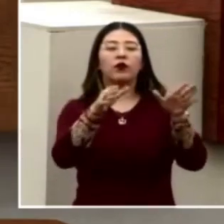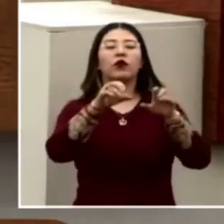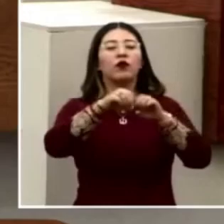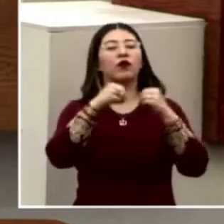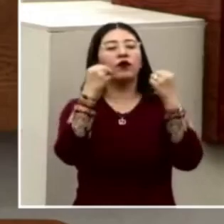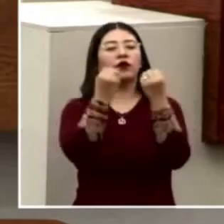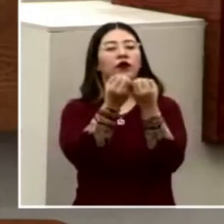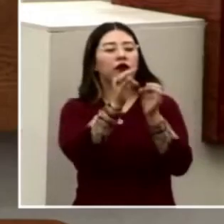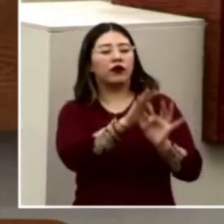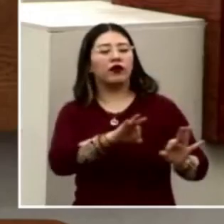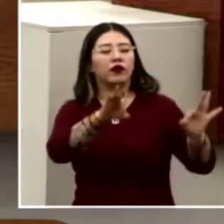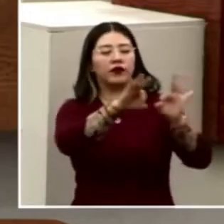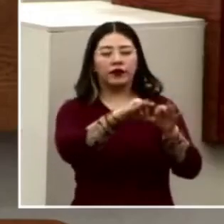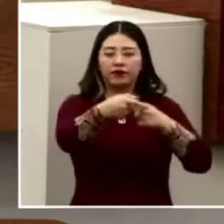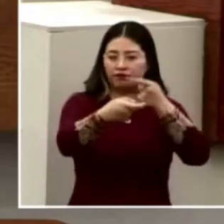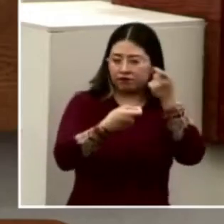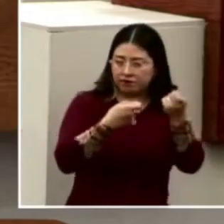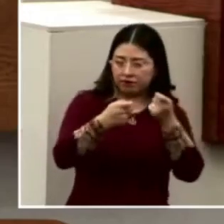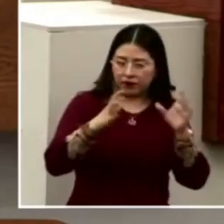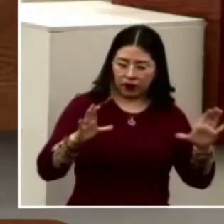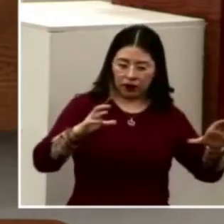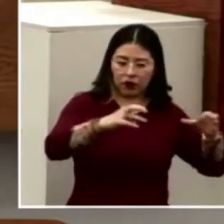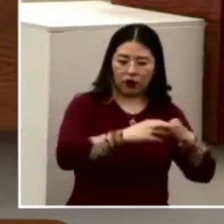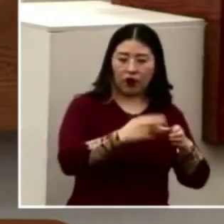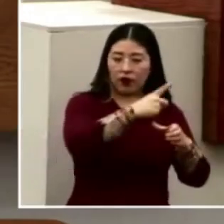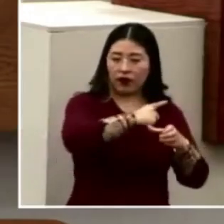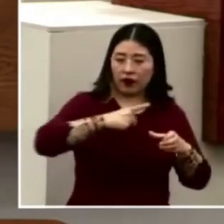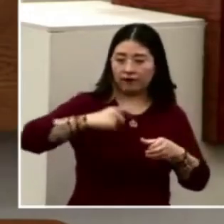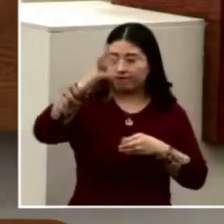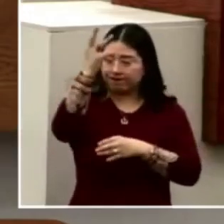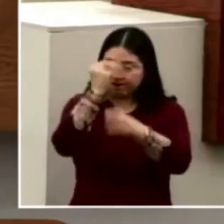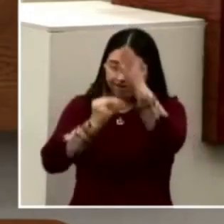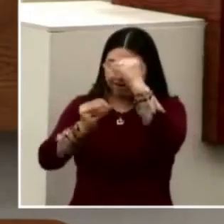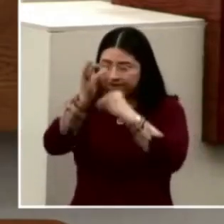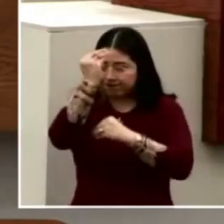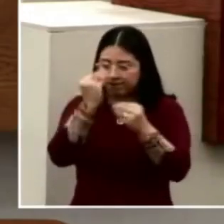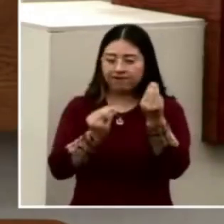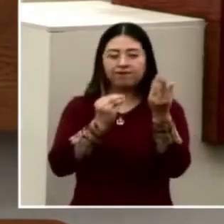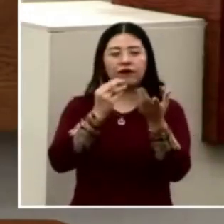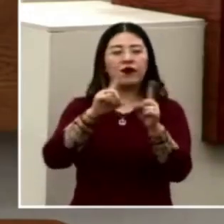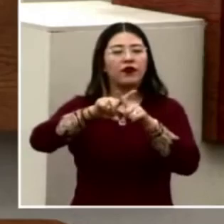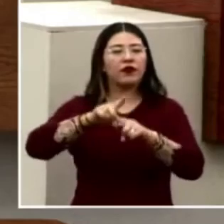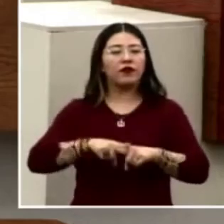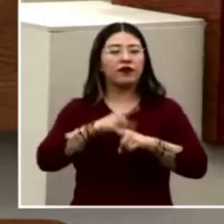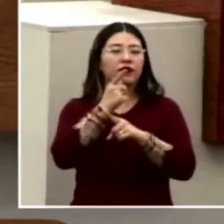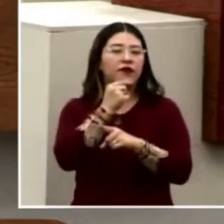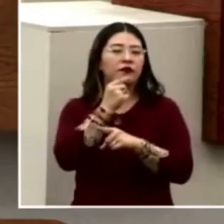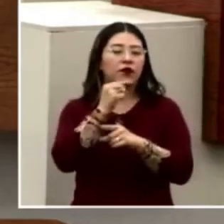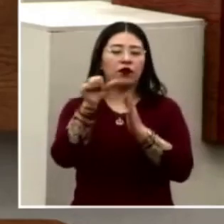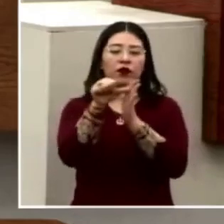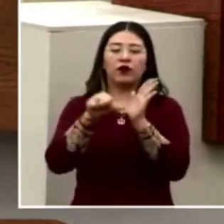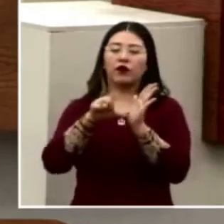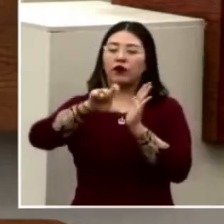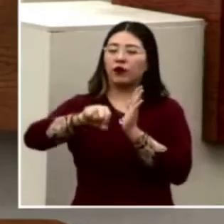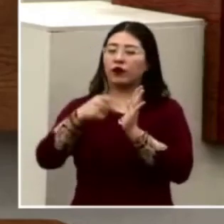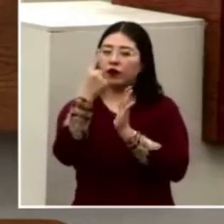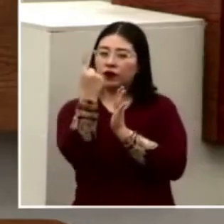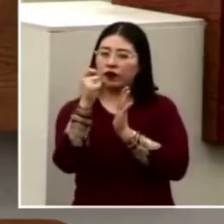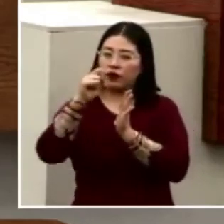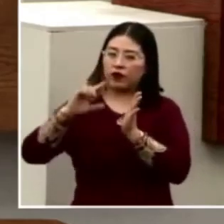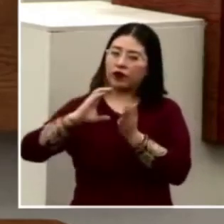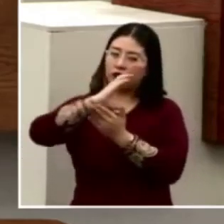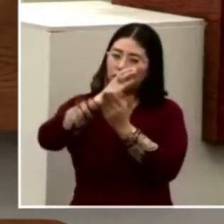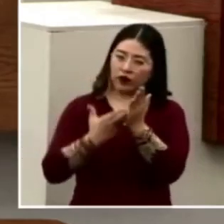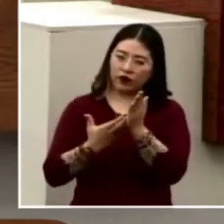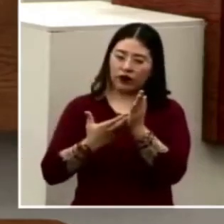organización y medios y deberá capacitarse en la doctrina policial civil establecida en el artículo 21 de esta